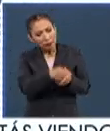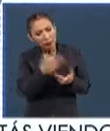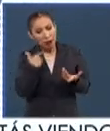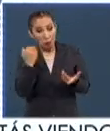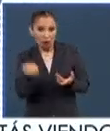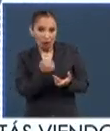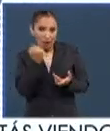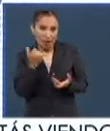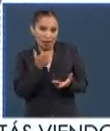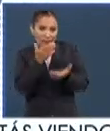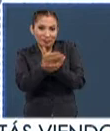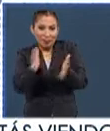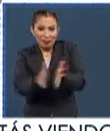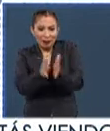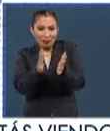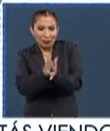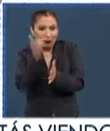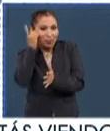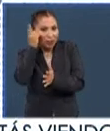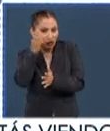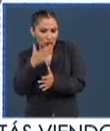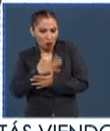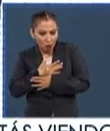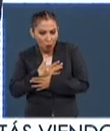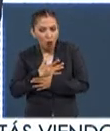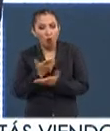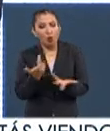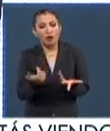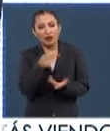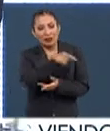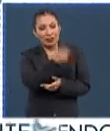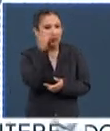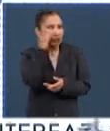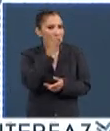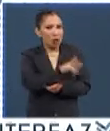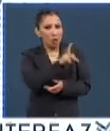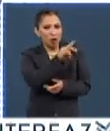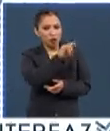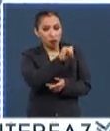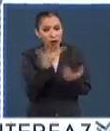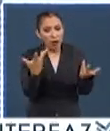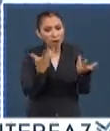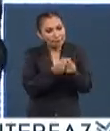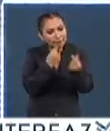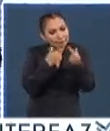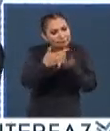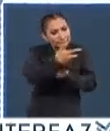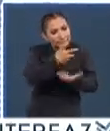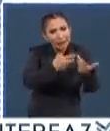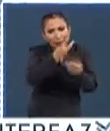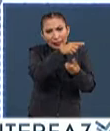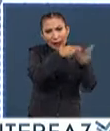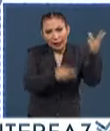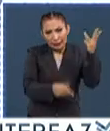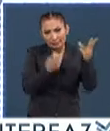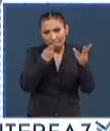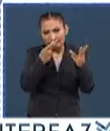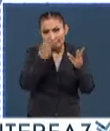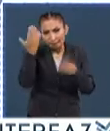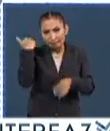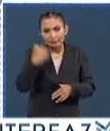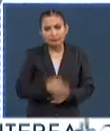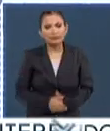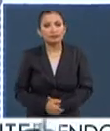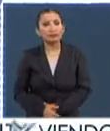la fortuna de participar de su dirección en un momento en el que se ha conjugado estos 3 elementos de los que hablaban, ¿no?